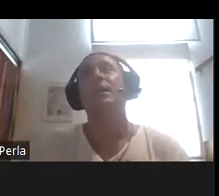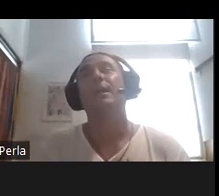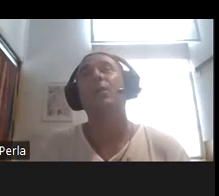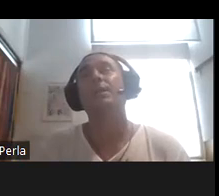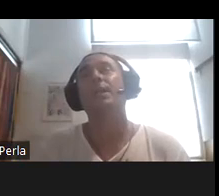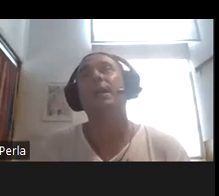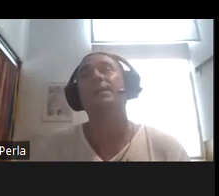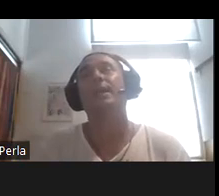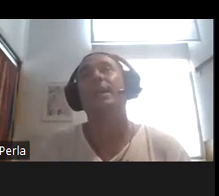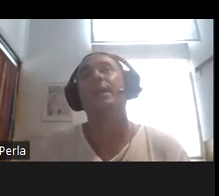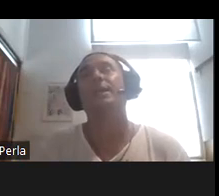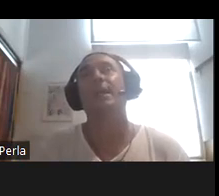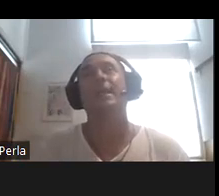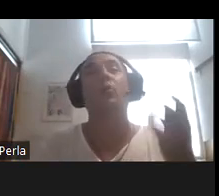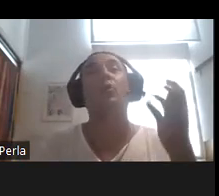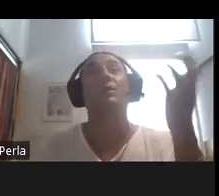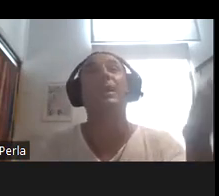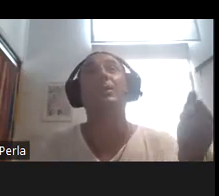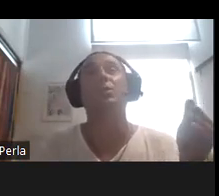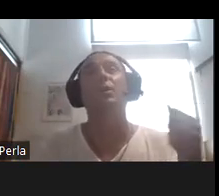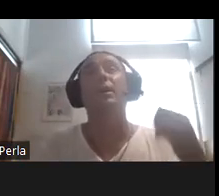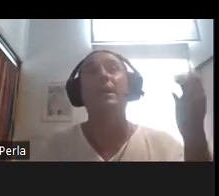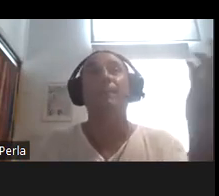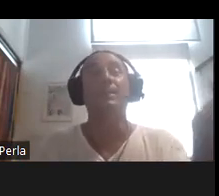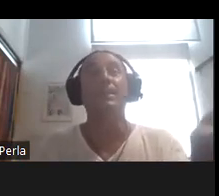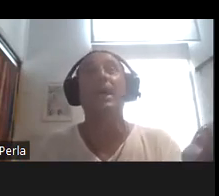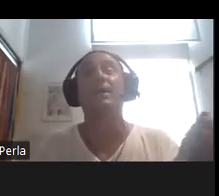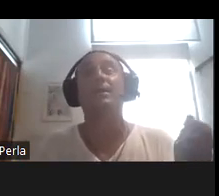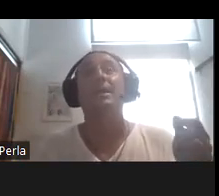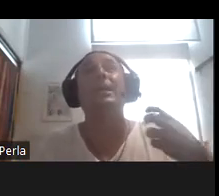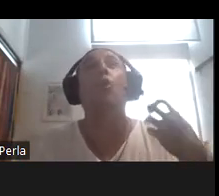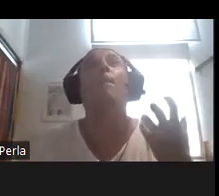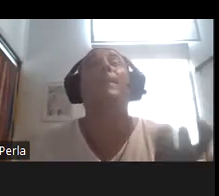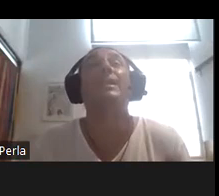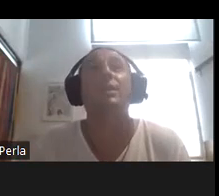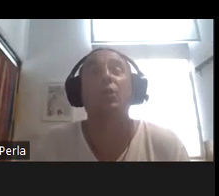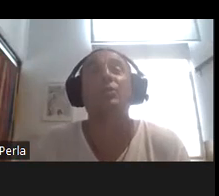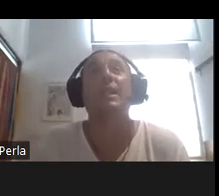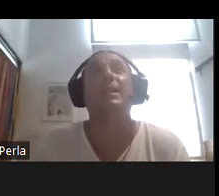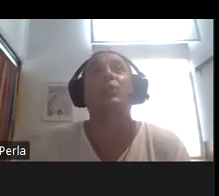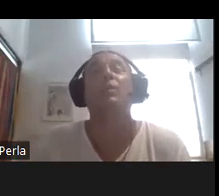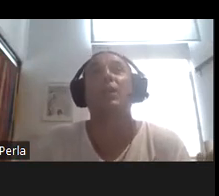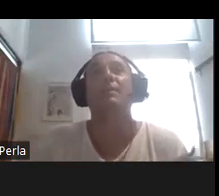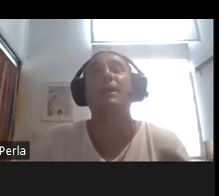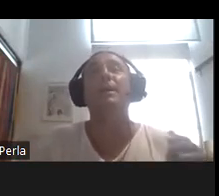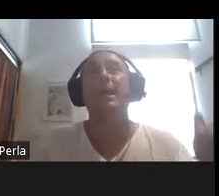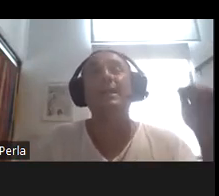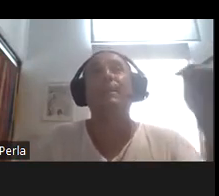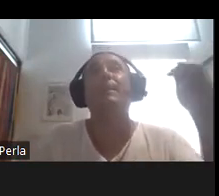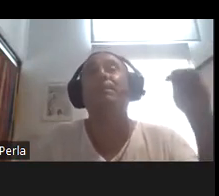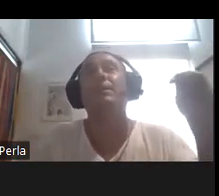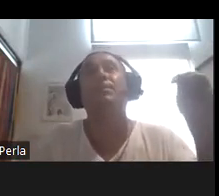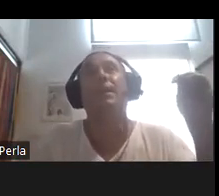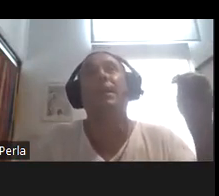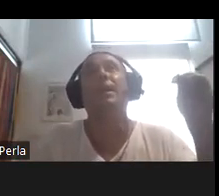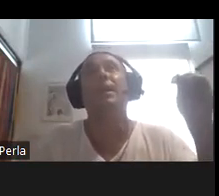Entonces, creo que esta idea de generar conocimiento y capacidades y comprensión de la magnitud del problema es el